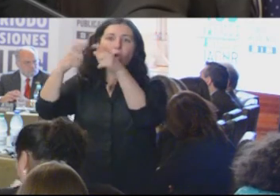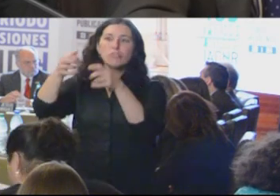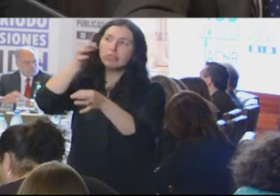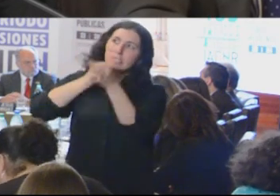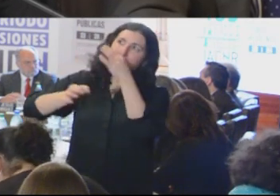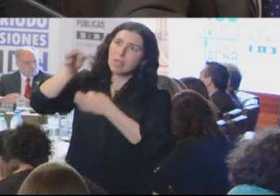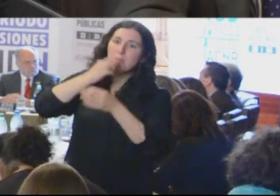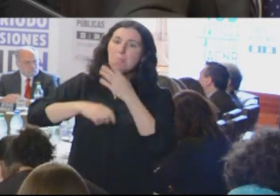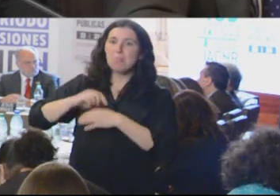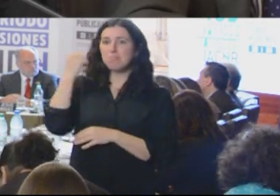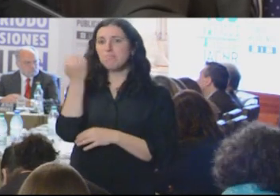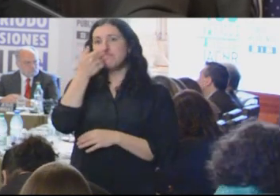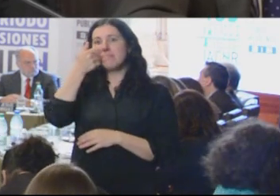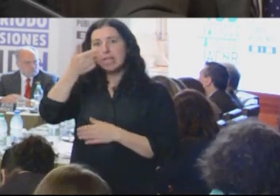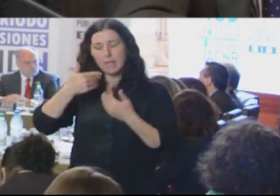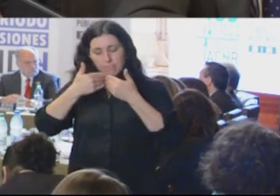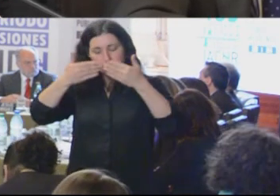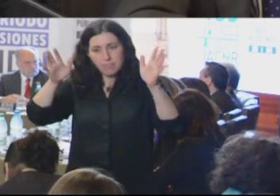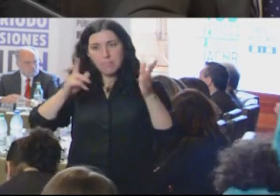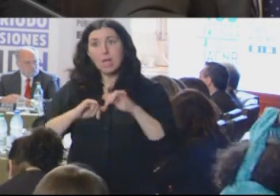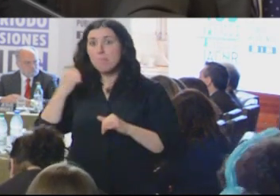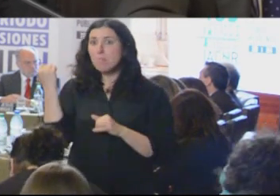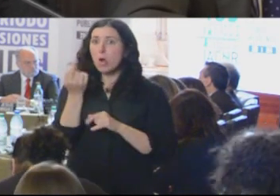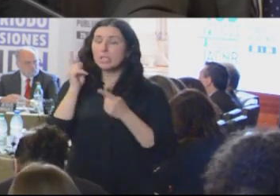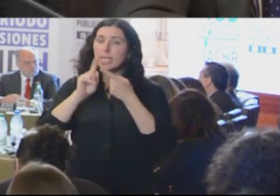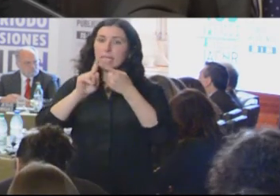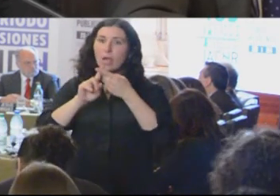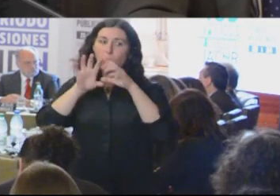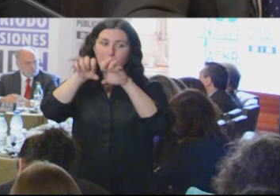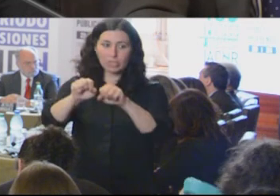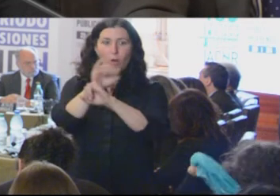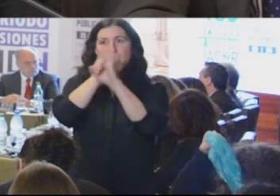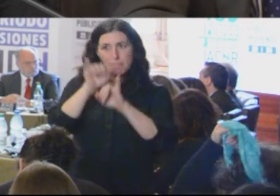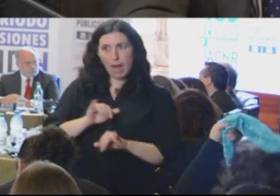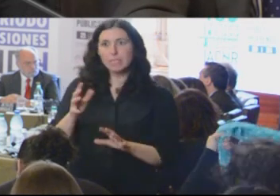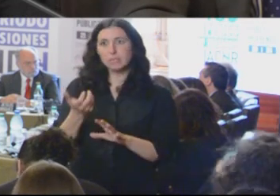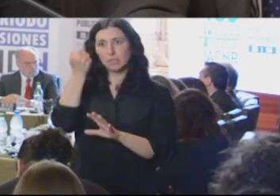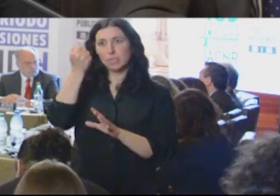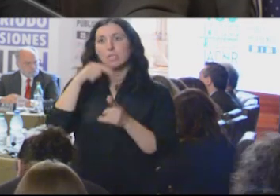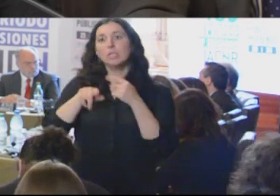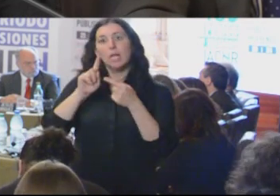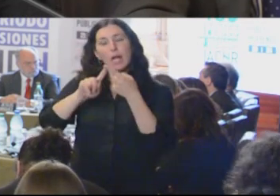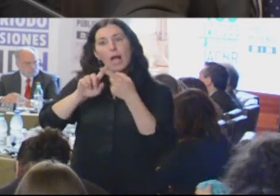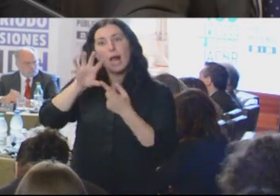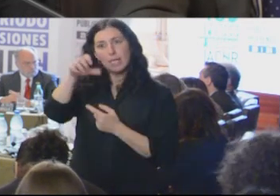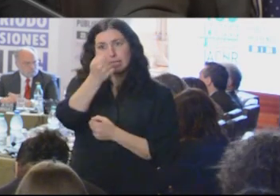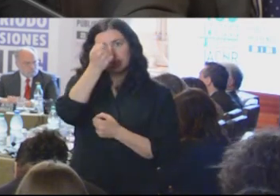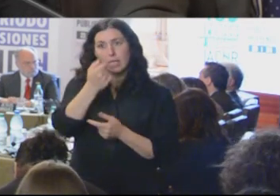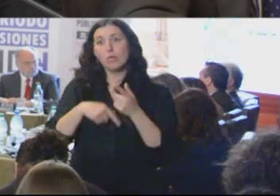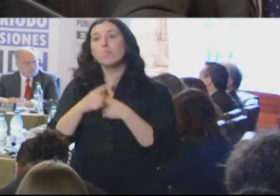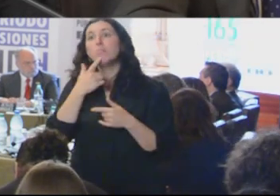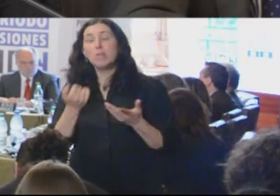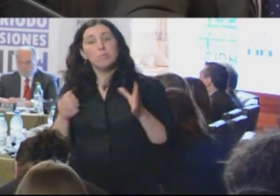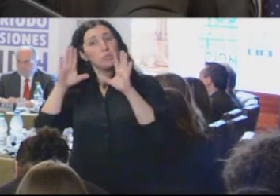sustanciales para lograr el acuerdo de paz que afortunadamente hemos alcanzado como lo han sido las organizaciones de la sociedad civil que han